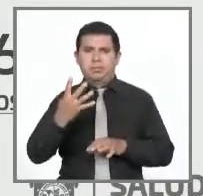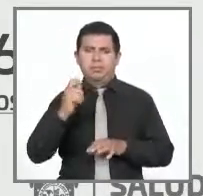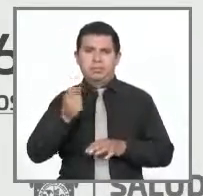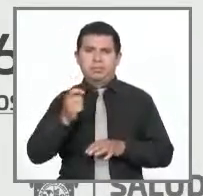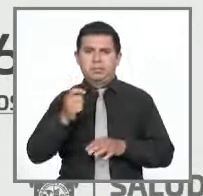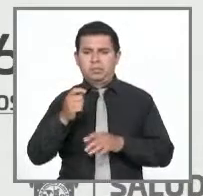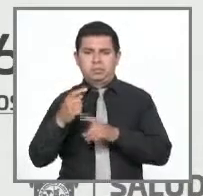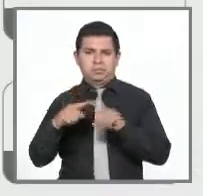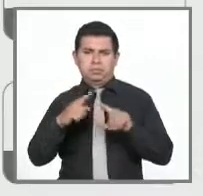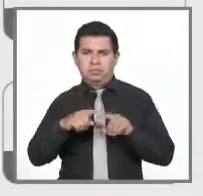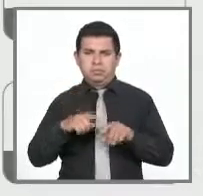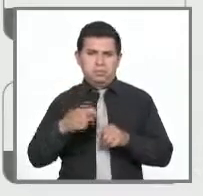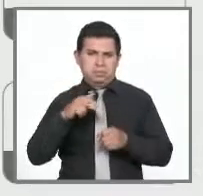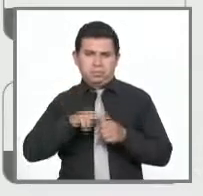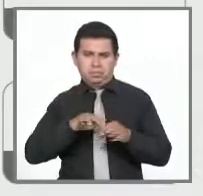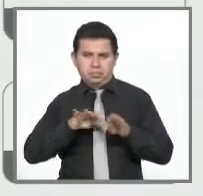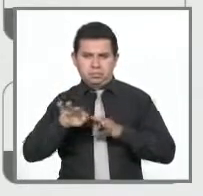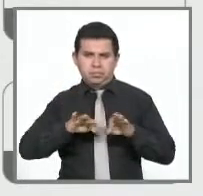otros